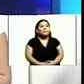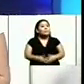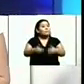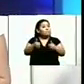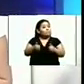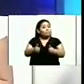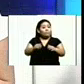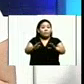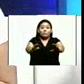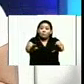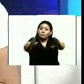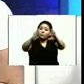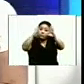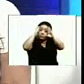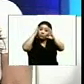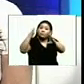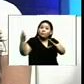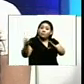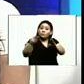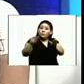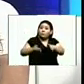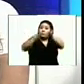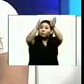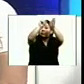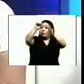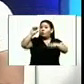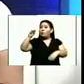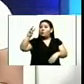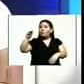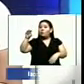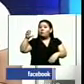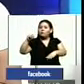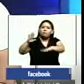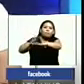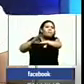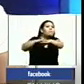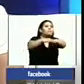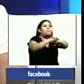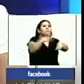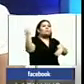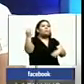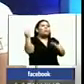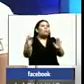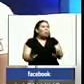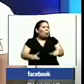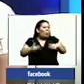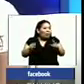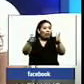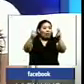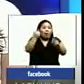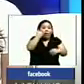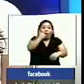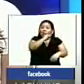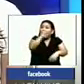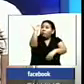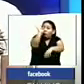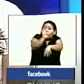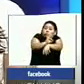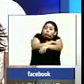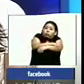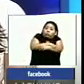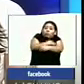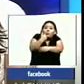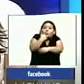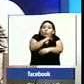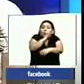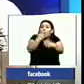Muchísima atención A lo siguiente La Organización Mundial De la salud Emitió una alerta Por el aumento De casos de dengue En América Latina Y el Caribe